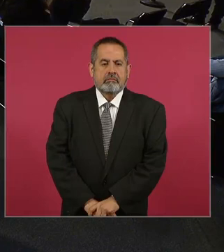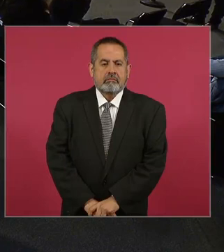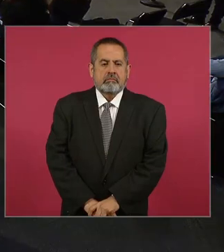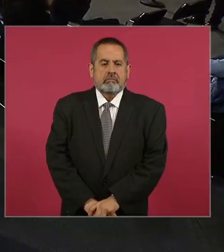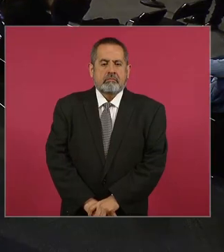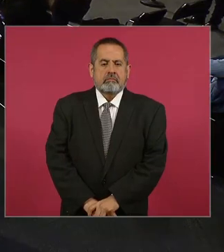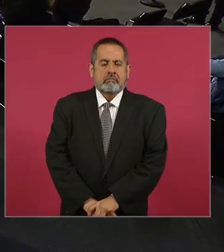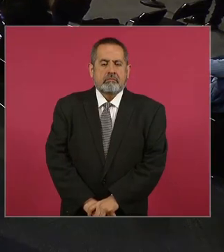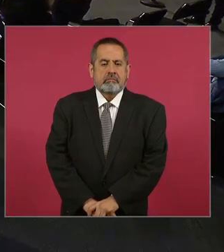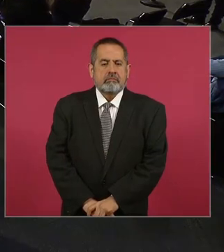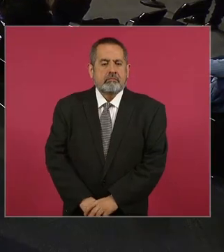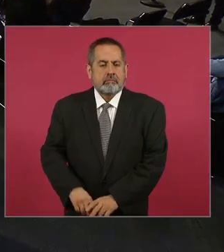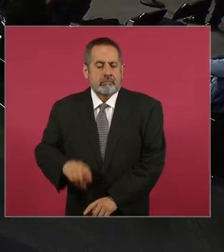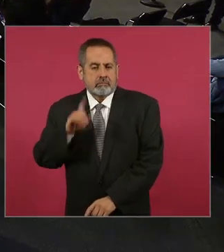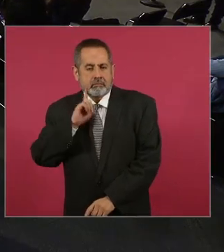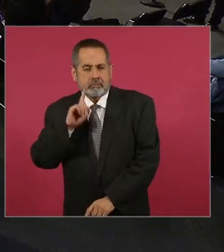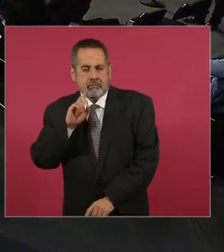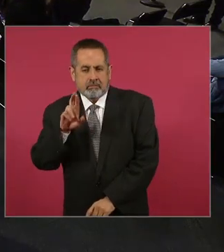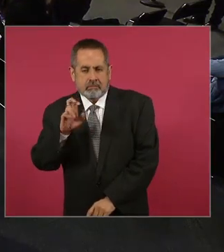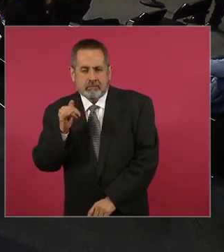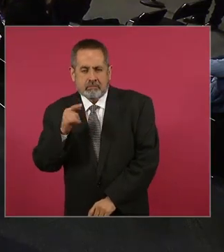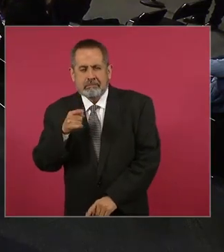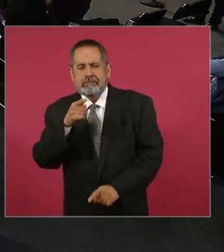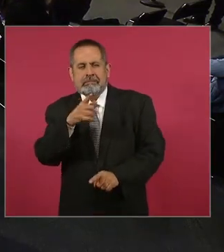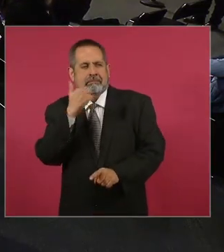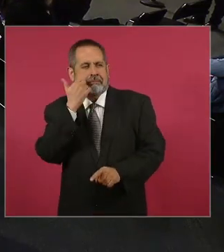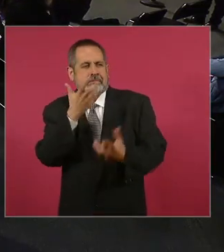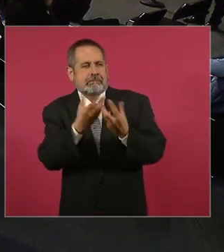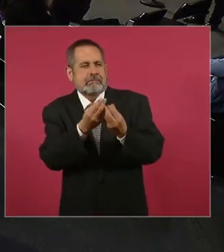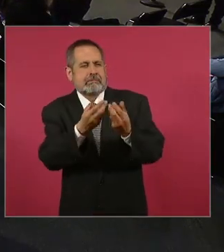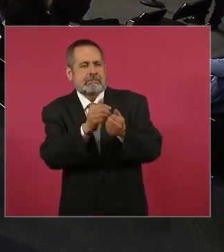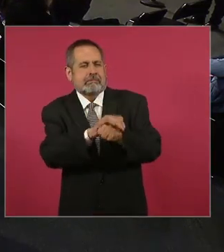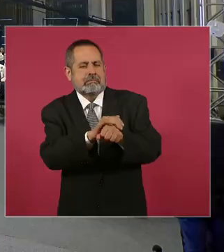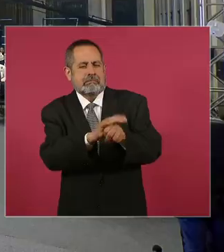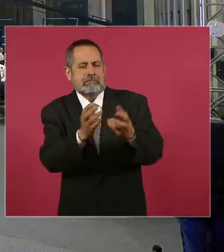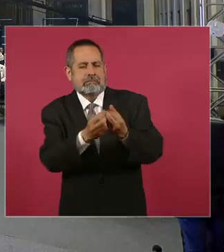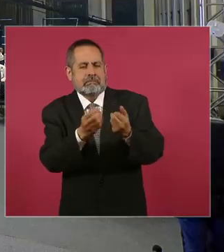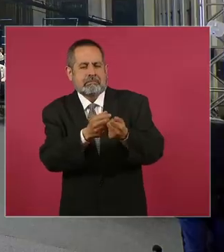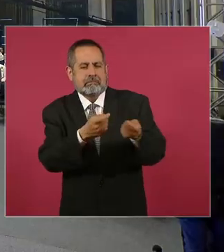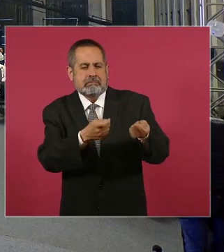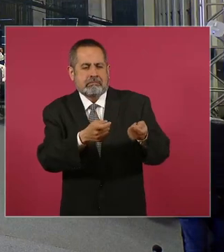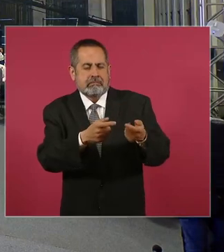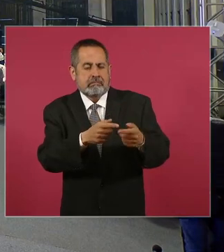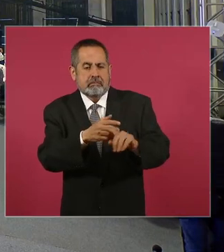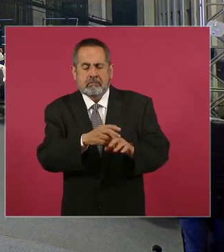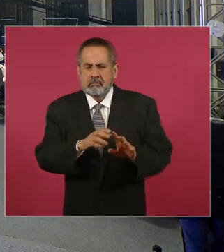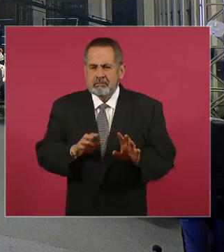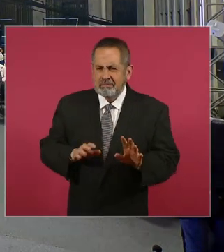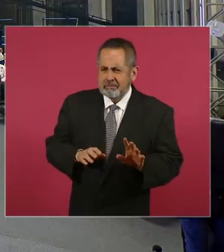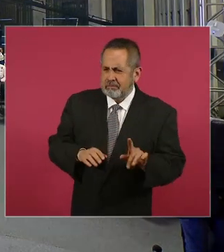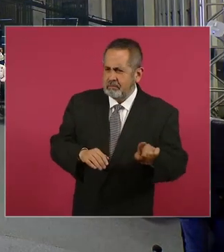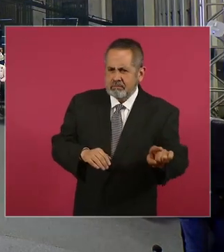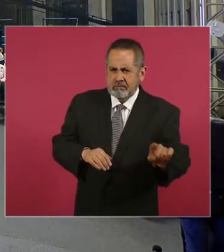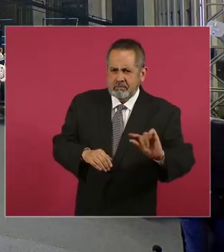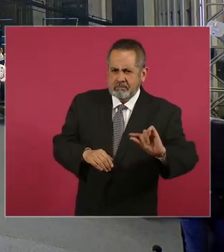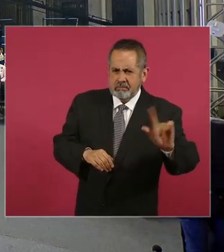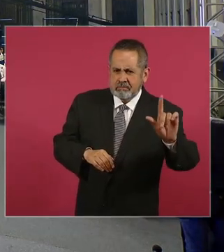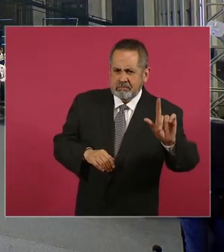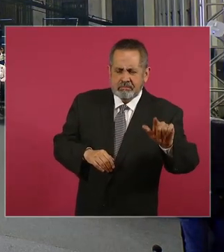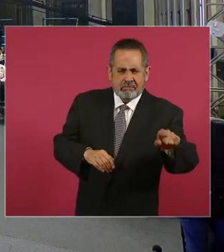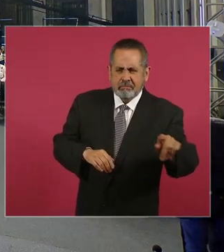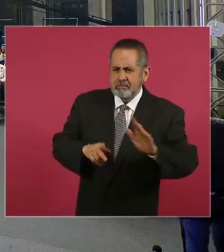son afines. Tiene medios afines usted y tienen medios en contra. Pero ella es una periodista.